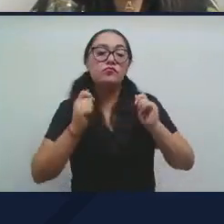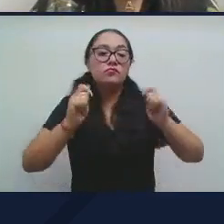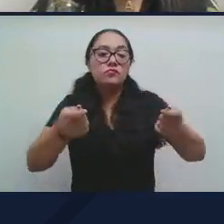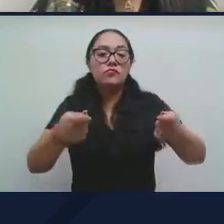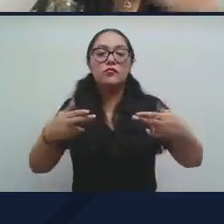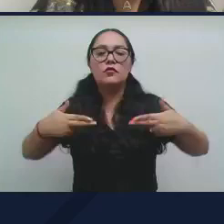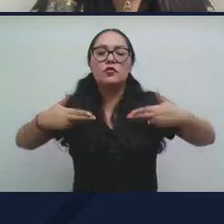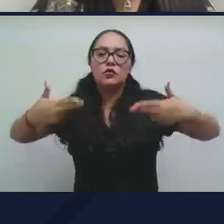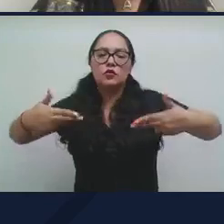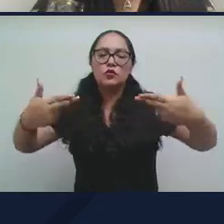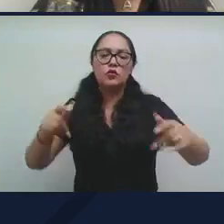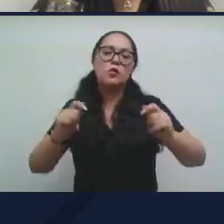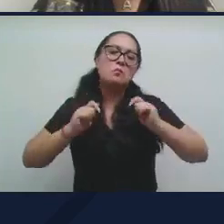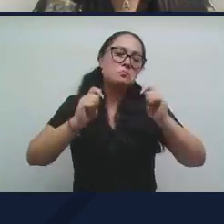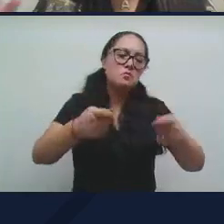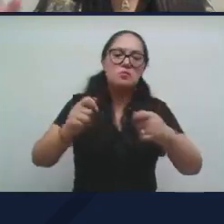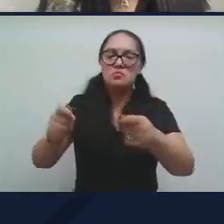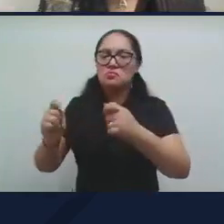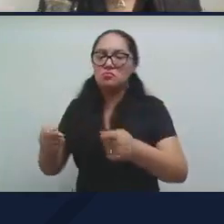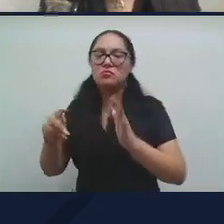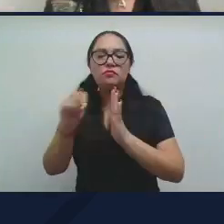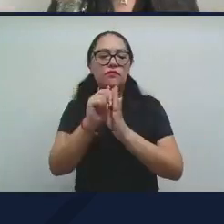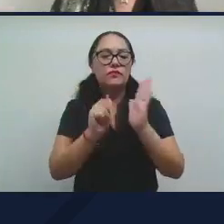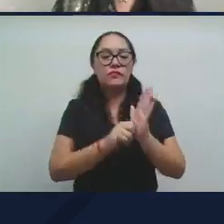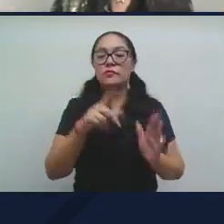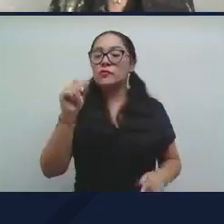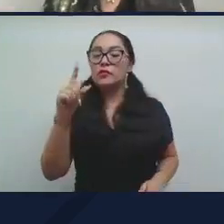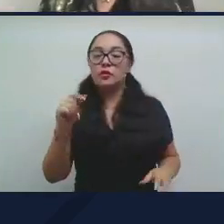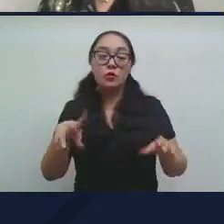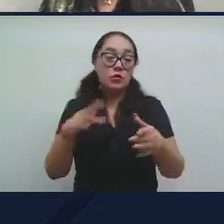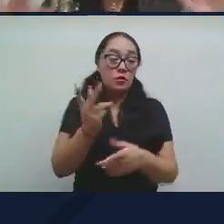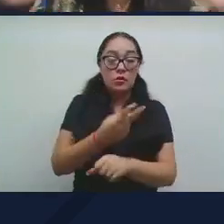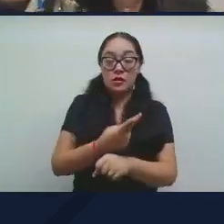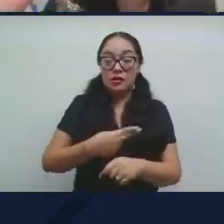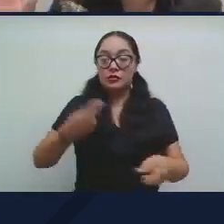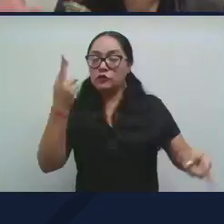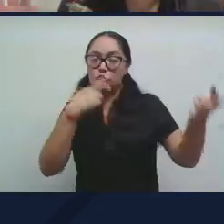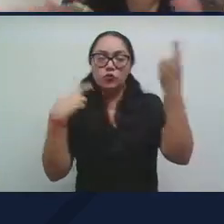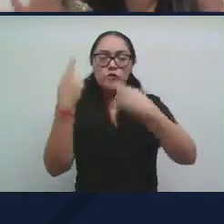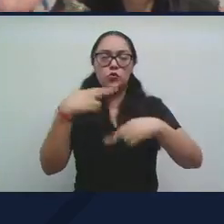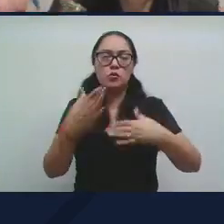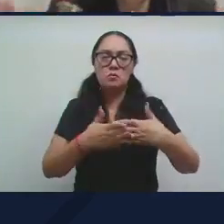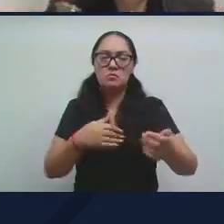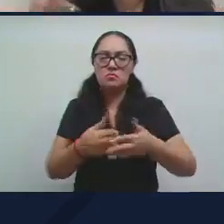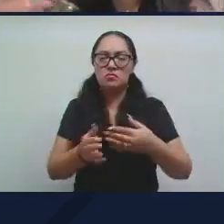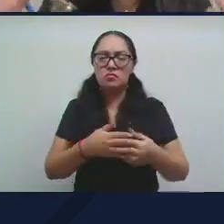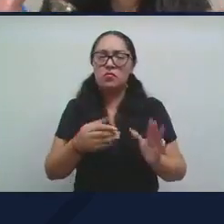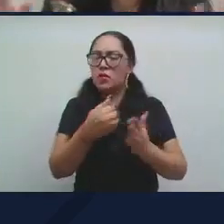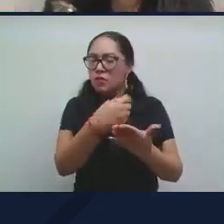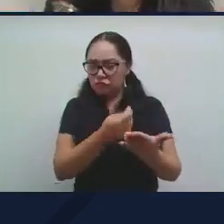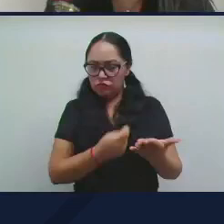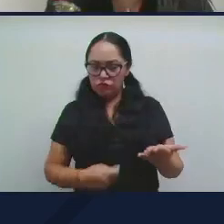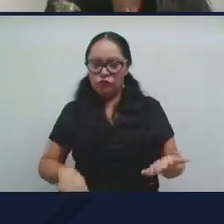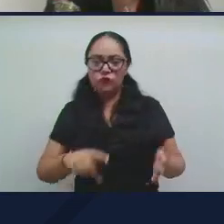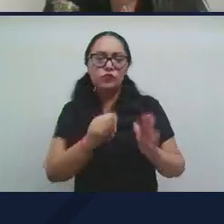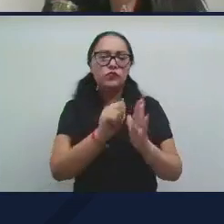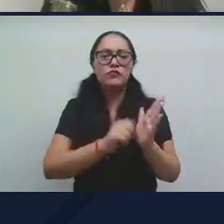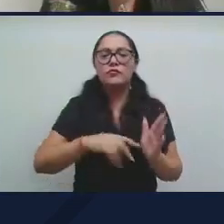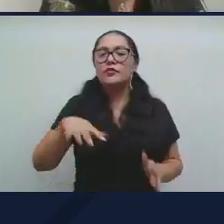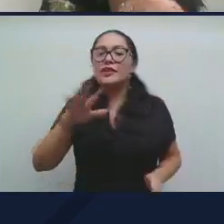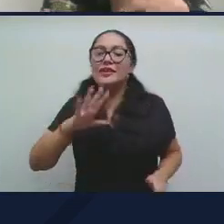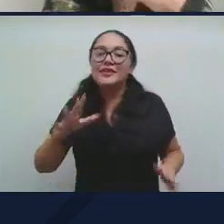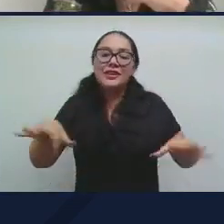asimismo, en caso de que sea necesario hacer una revisión y actualización del testamento, si es que hubo algún cambio, pues se pudiera